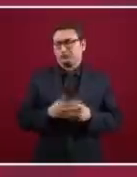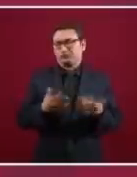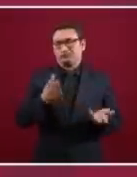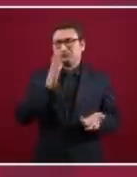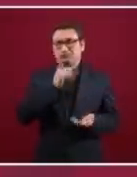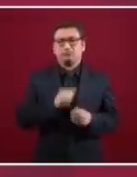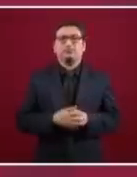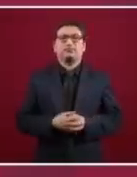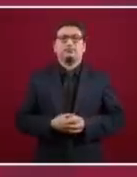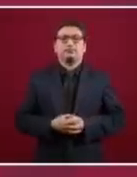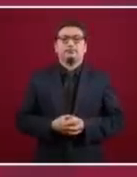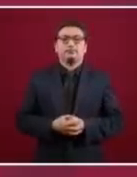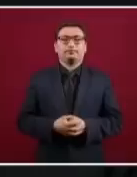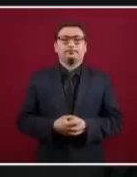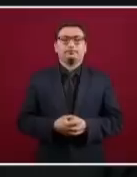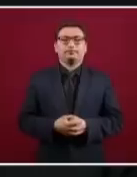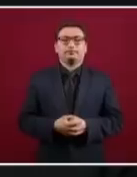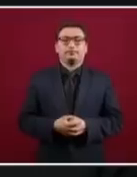pública